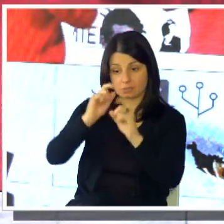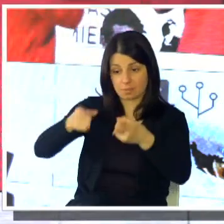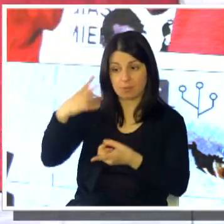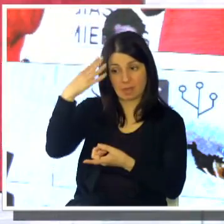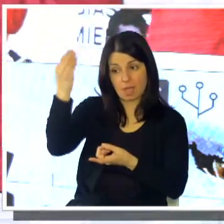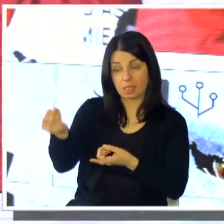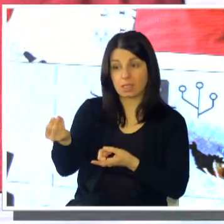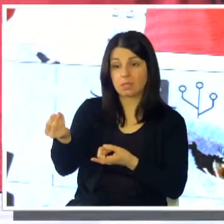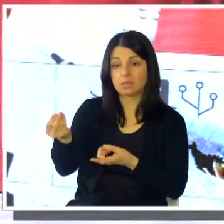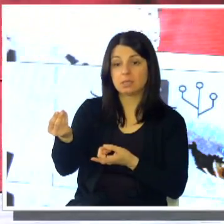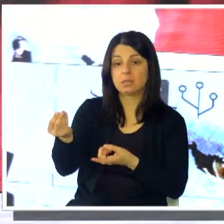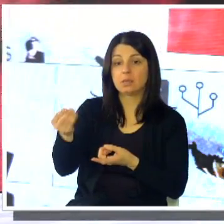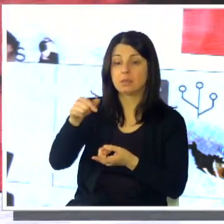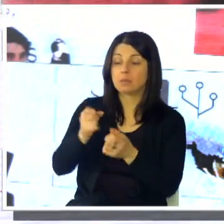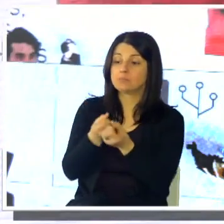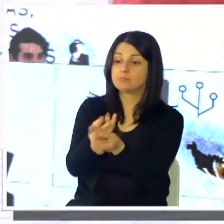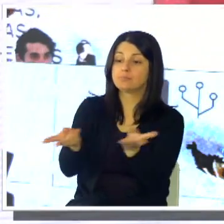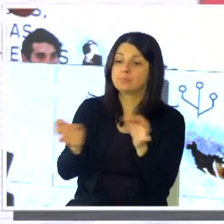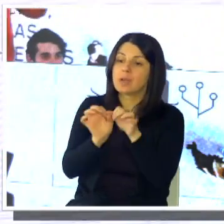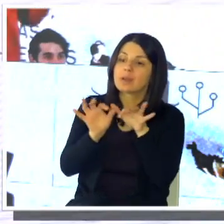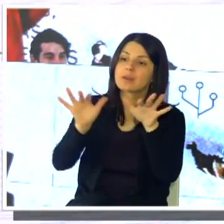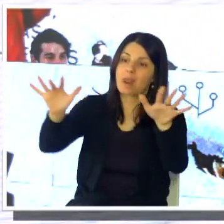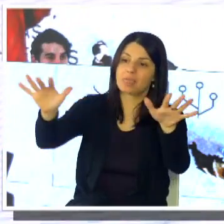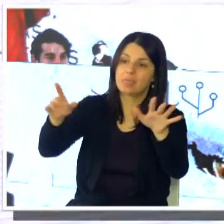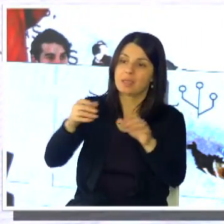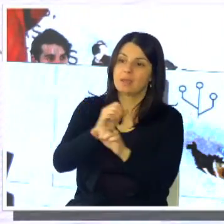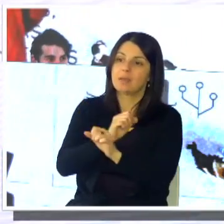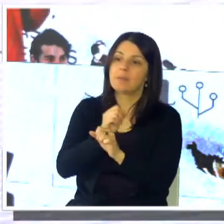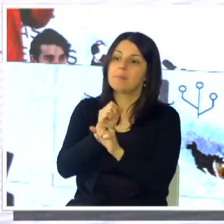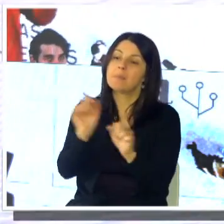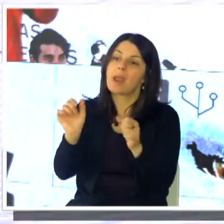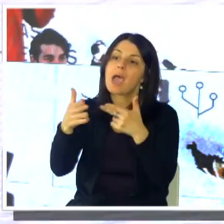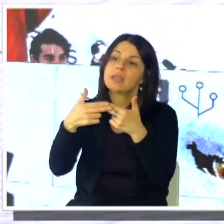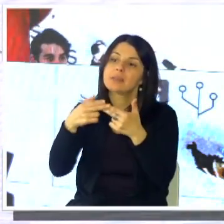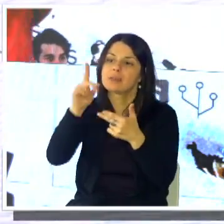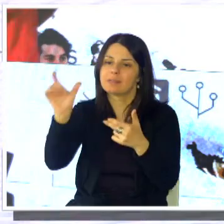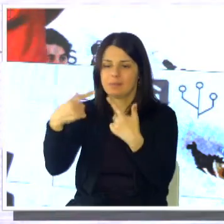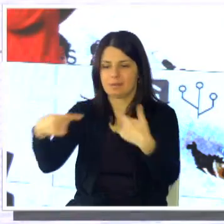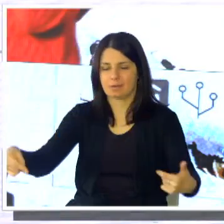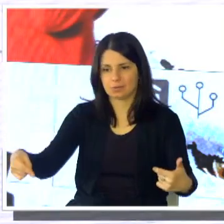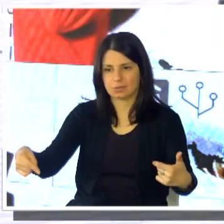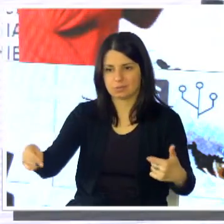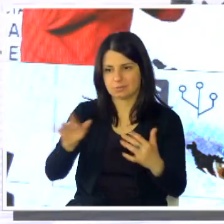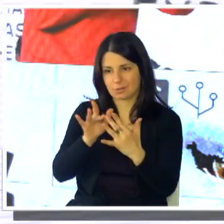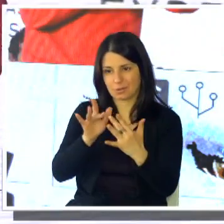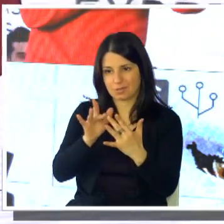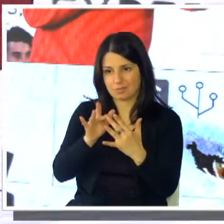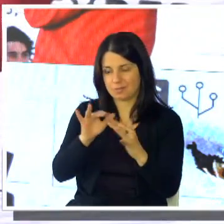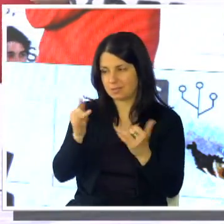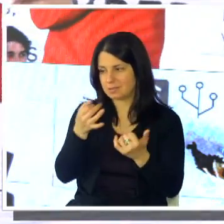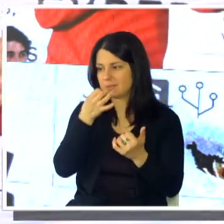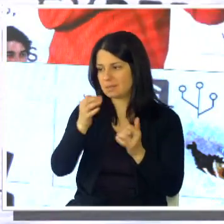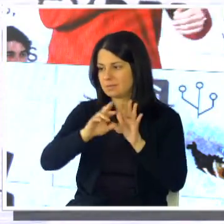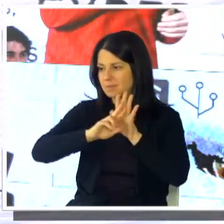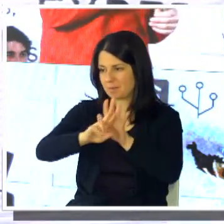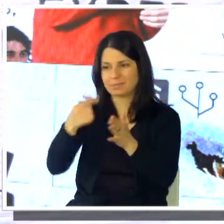Antel en un despliegue de una red para Internet de las Cosas, que ya les invito a ver una